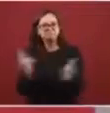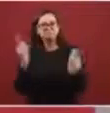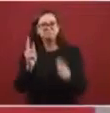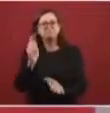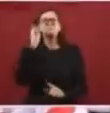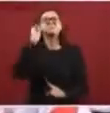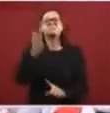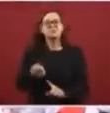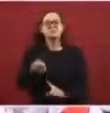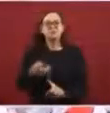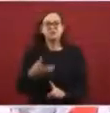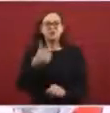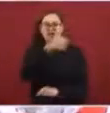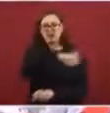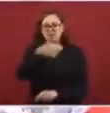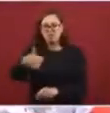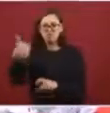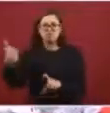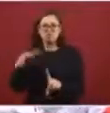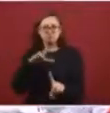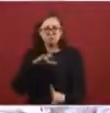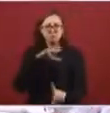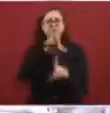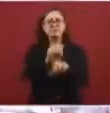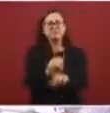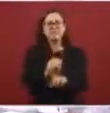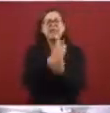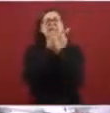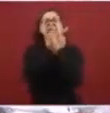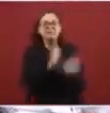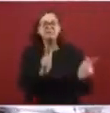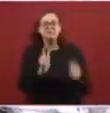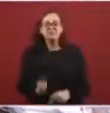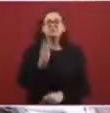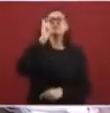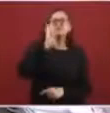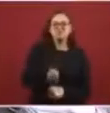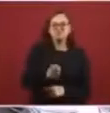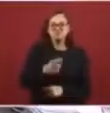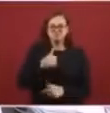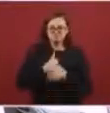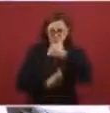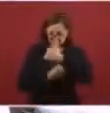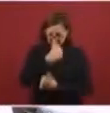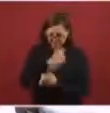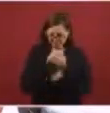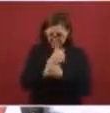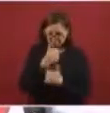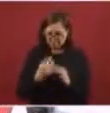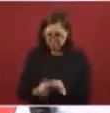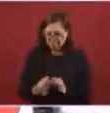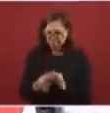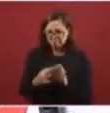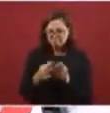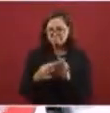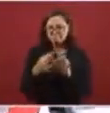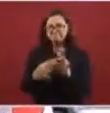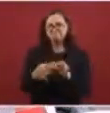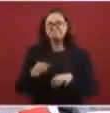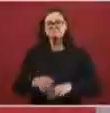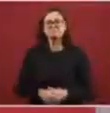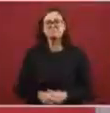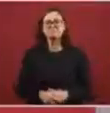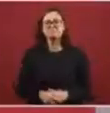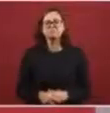lo mejor de cada uno. Tiene la libertad de alcanzar el mejor resultado cuando se cumple con la disciplina. Respeto a